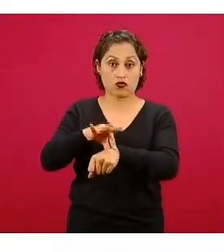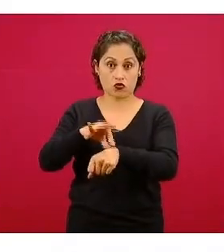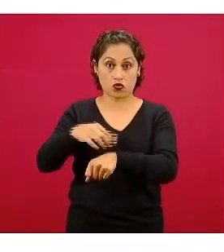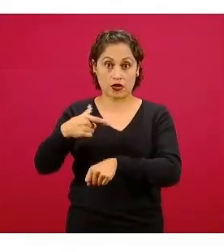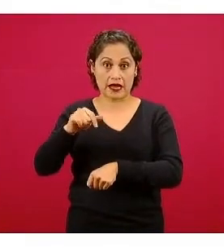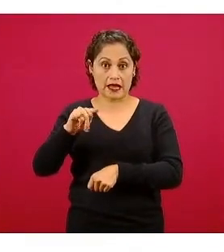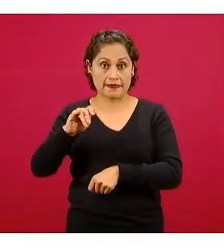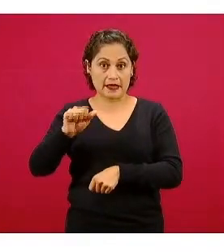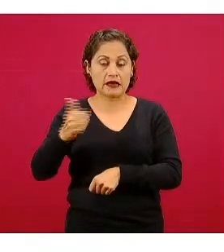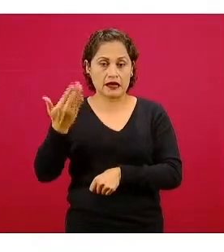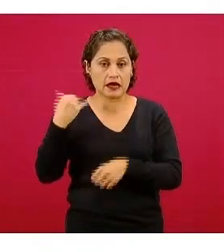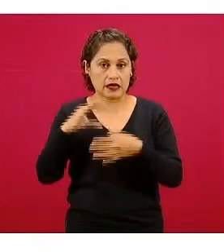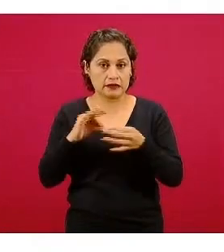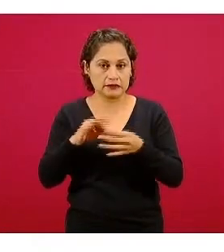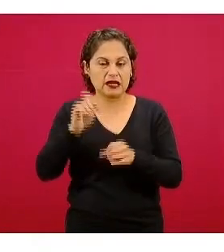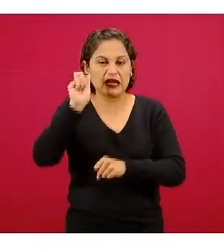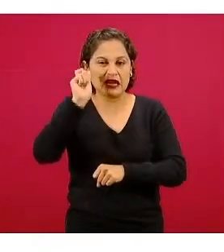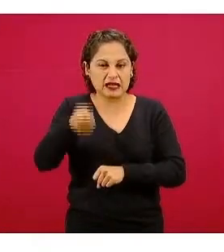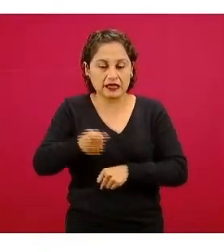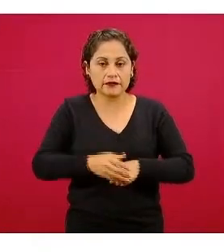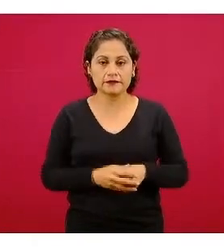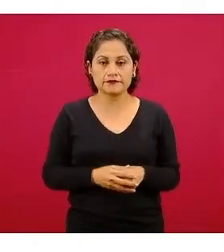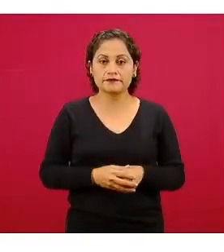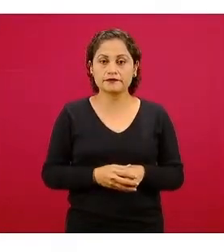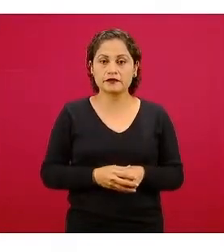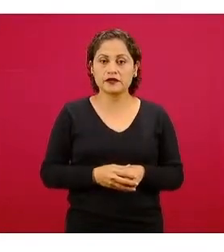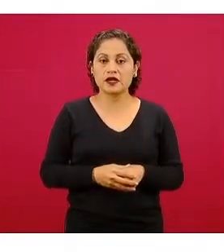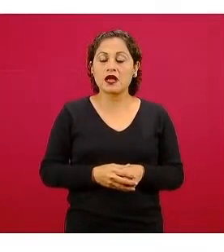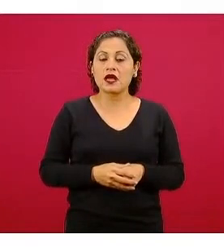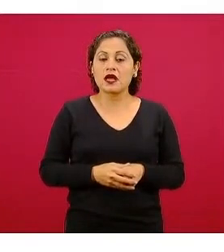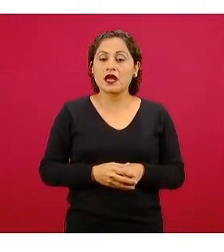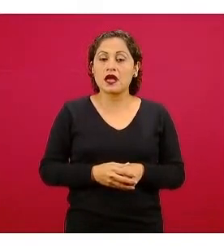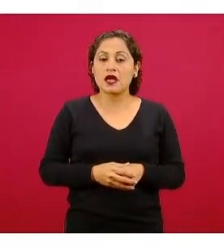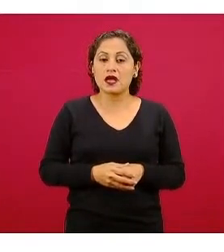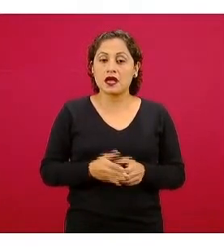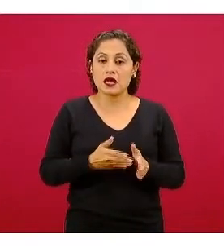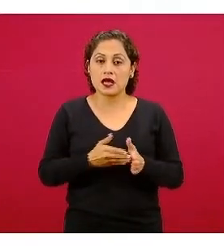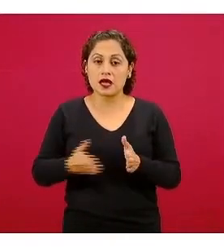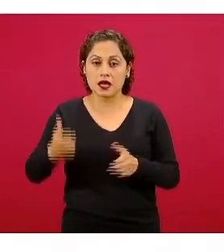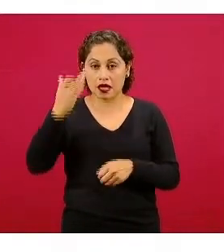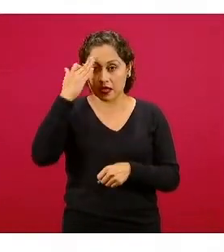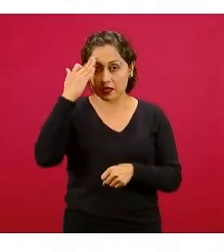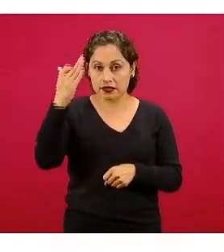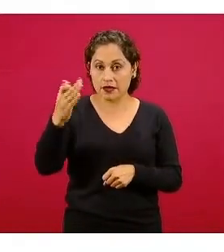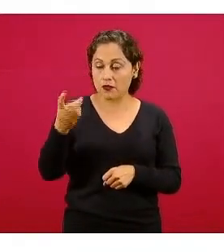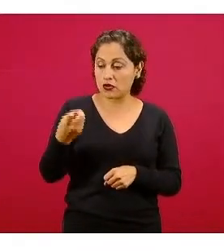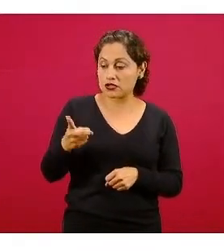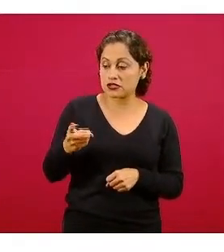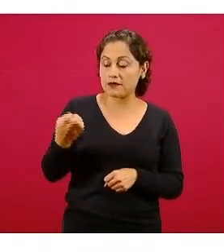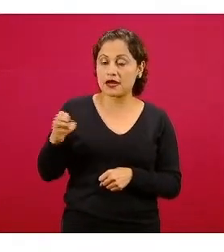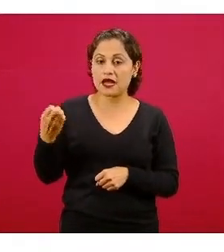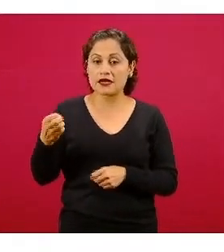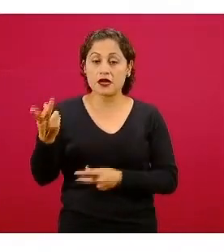momento, en donde la temporada más alta de presencia de casos es en diciembre y enero.